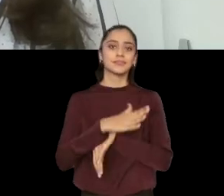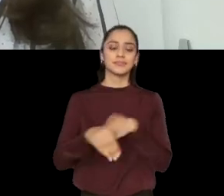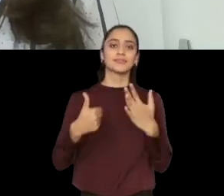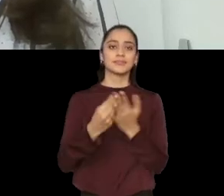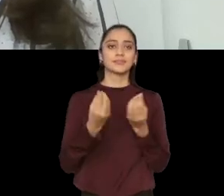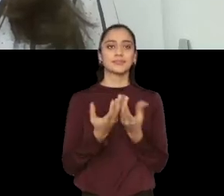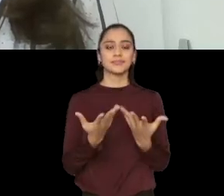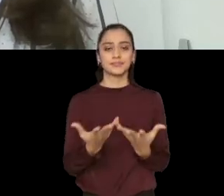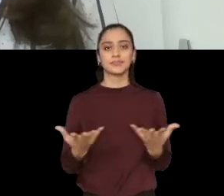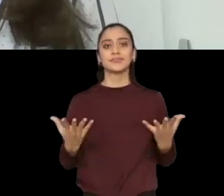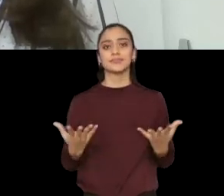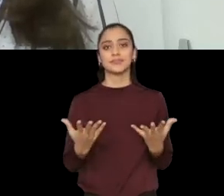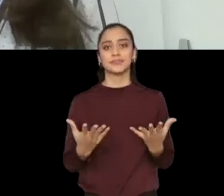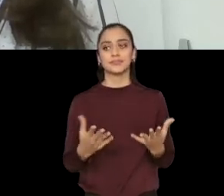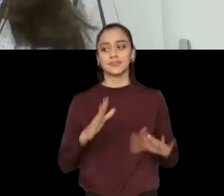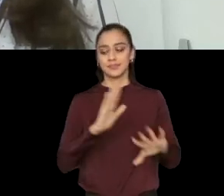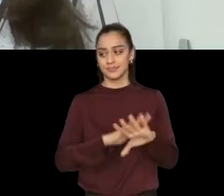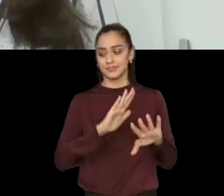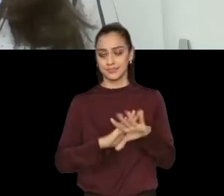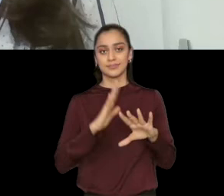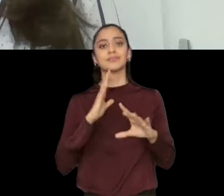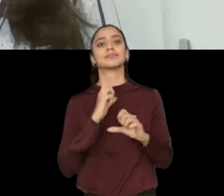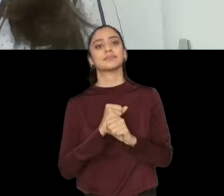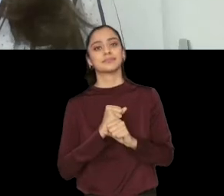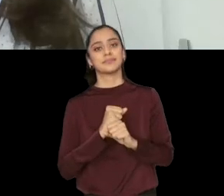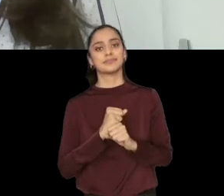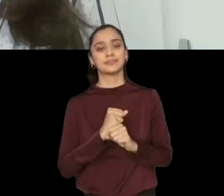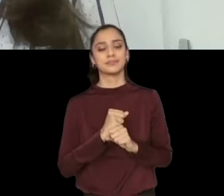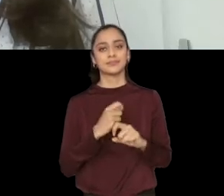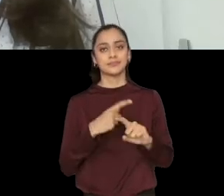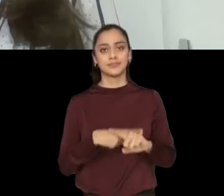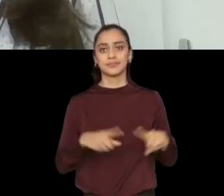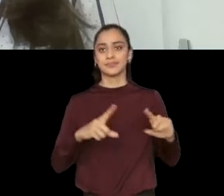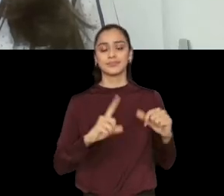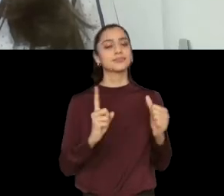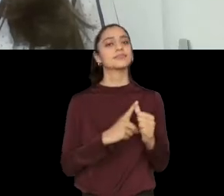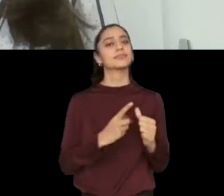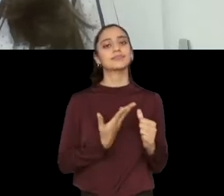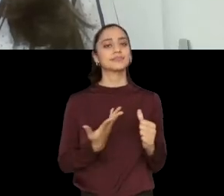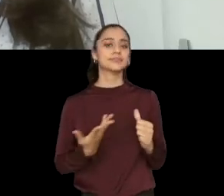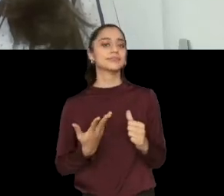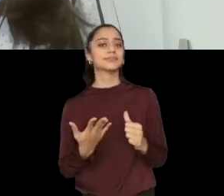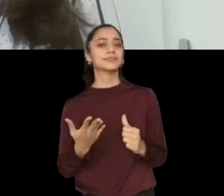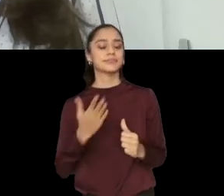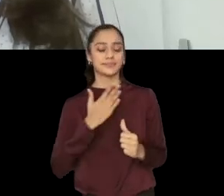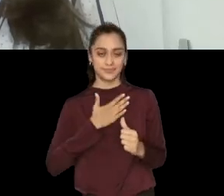las cosas que nos permitan hacer. Pero la primera es que